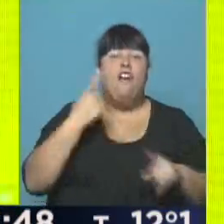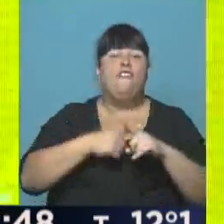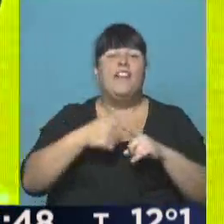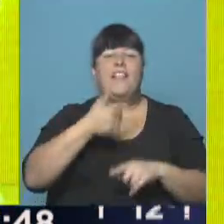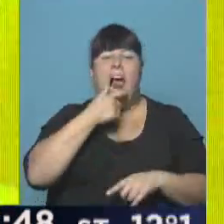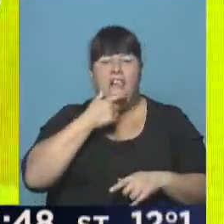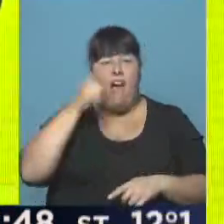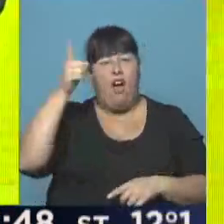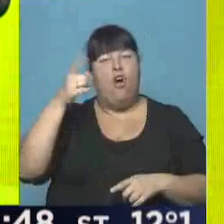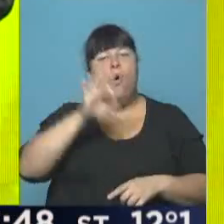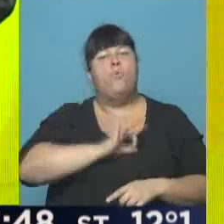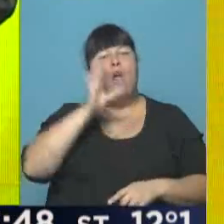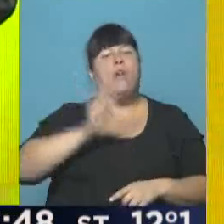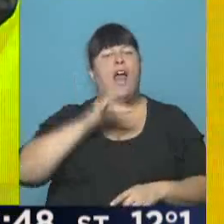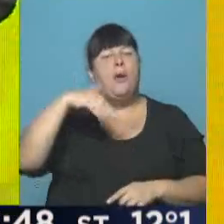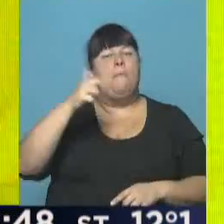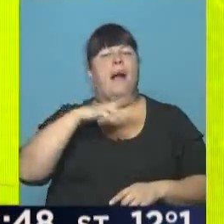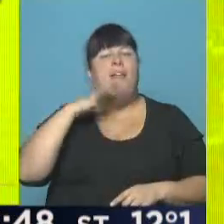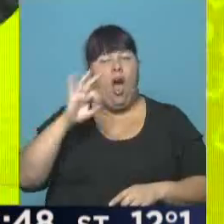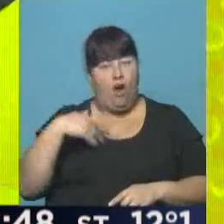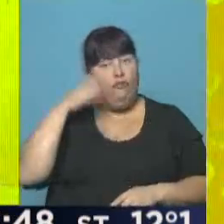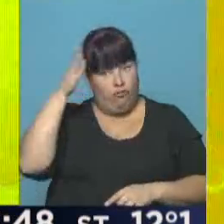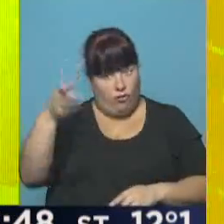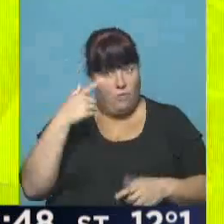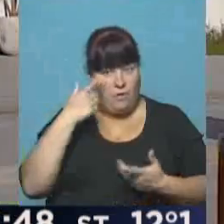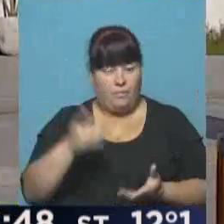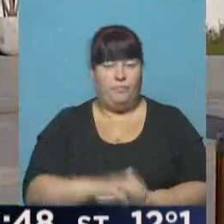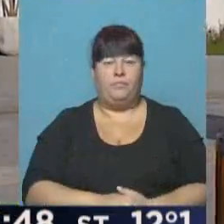del alfajor que se celebra todos los años en Mar de Ajó. A ver, estuvimos así.